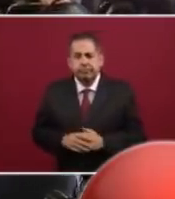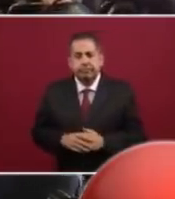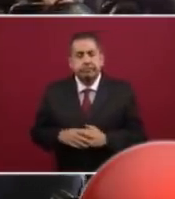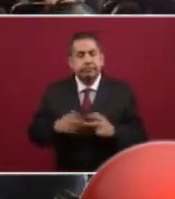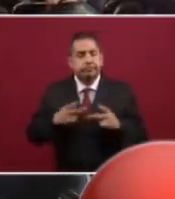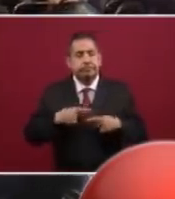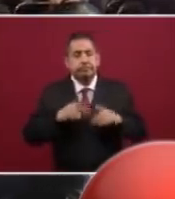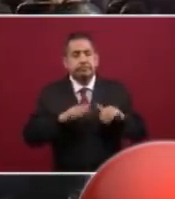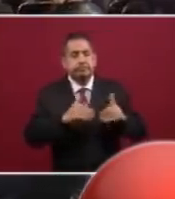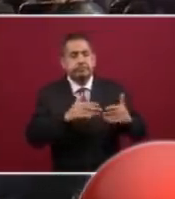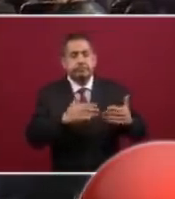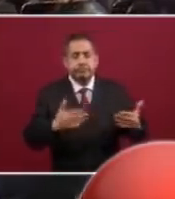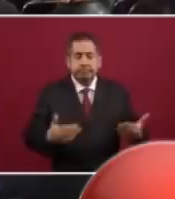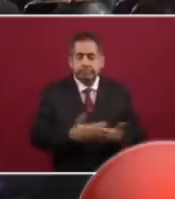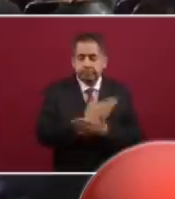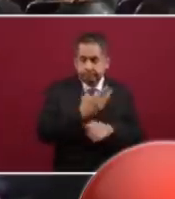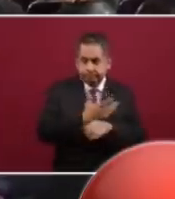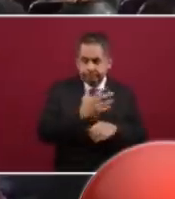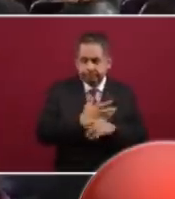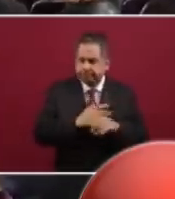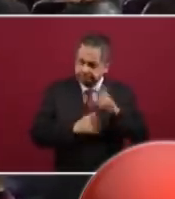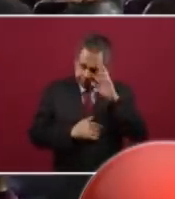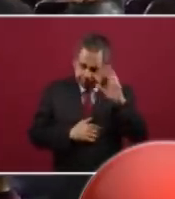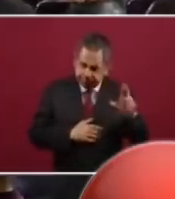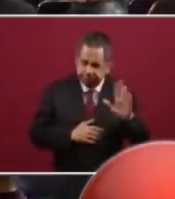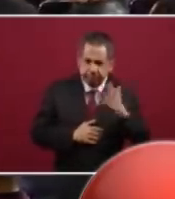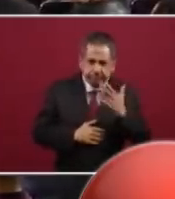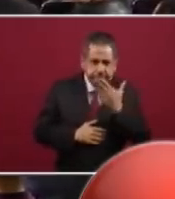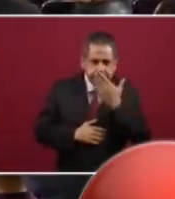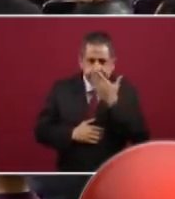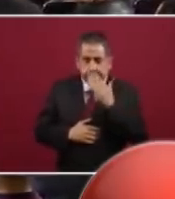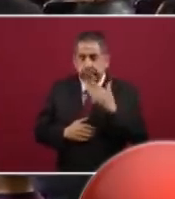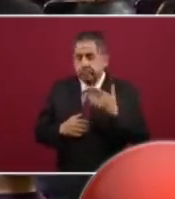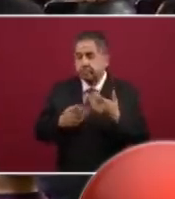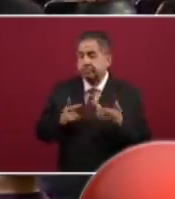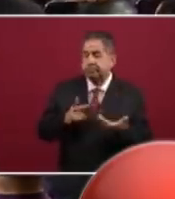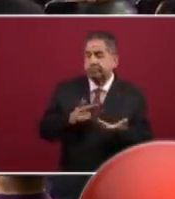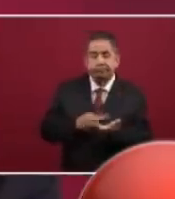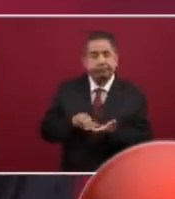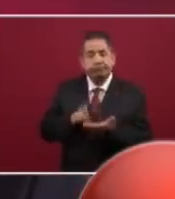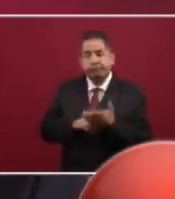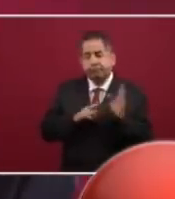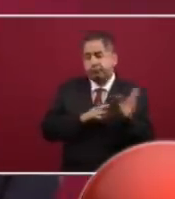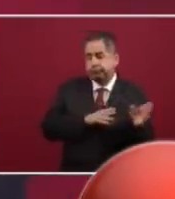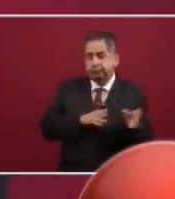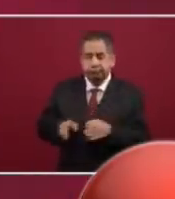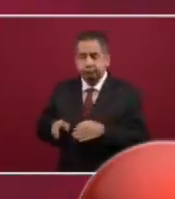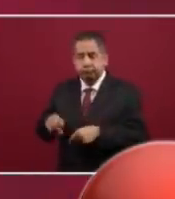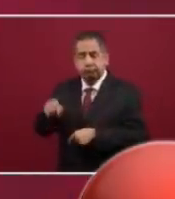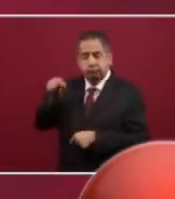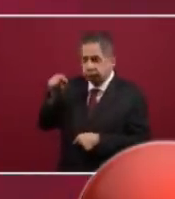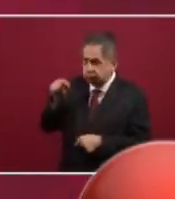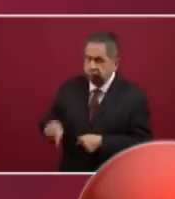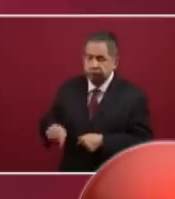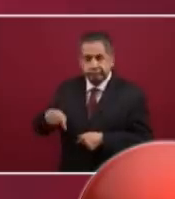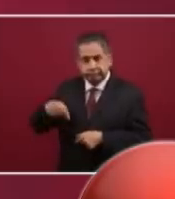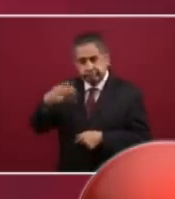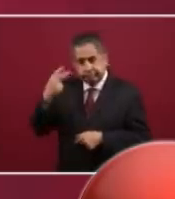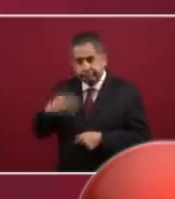pueblo estadounidense, pero al mismo tiempo vamos